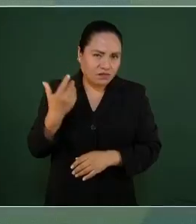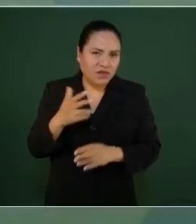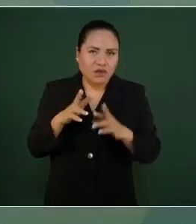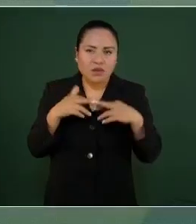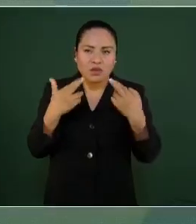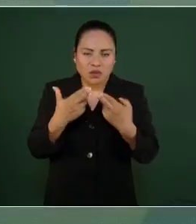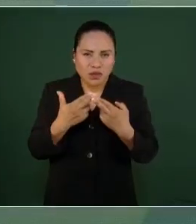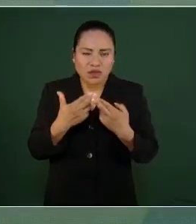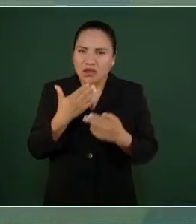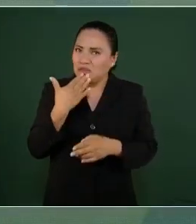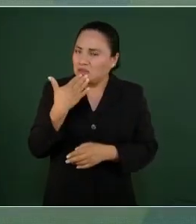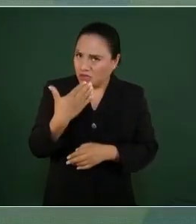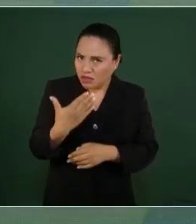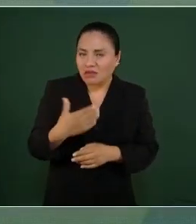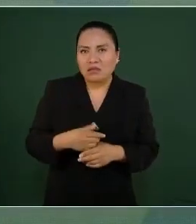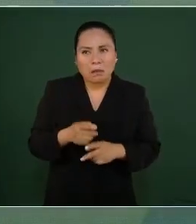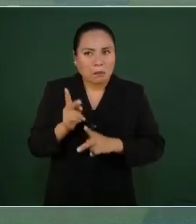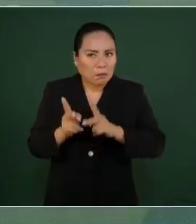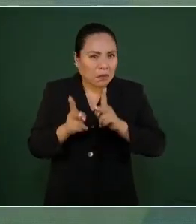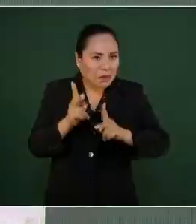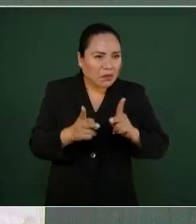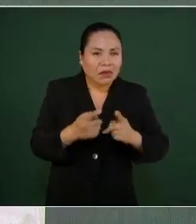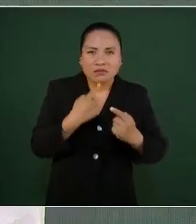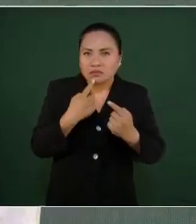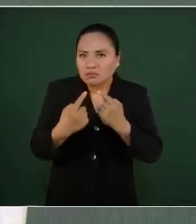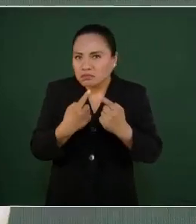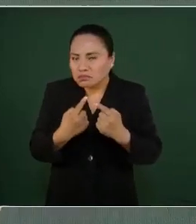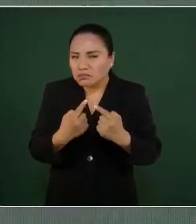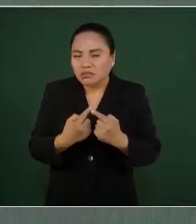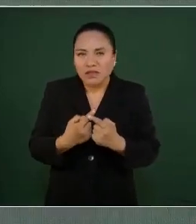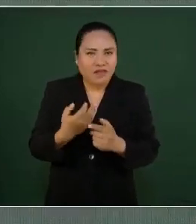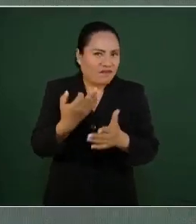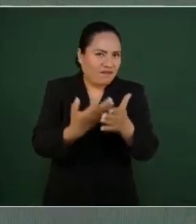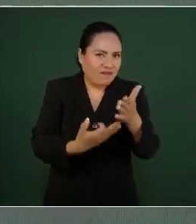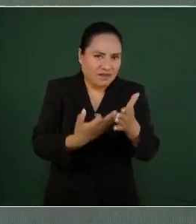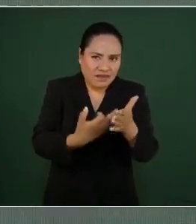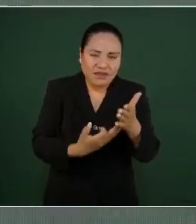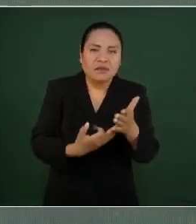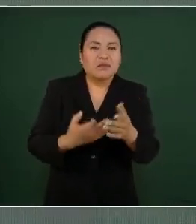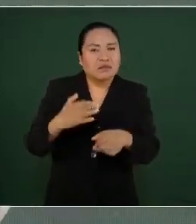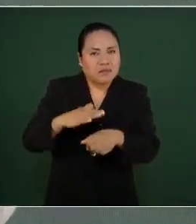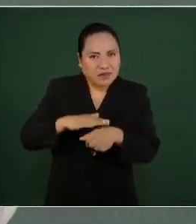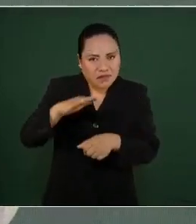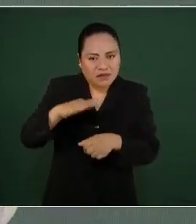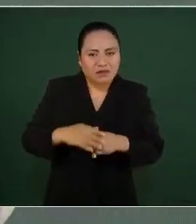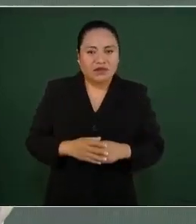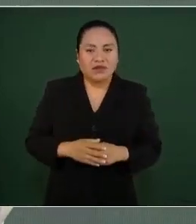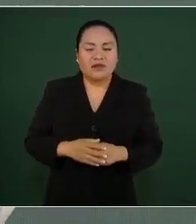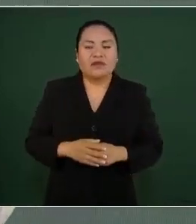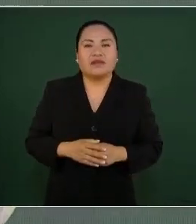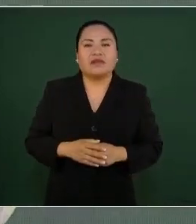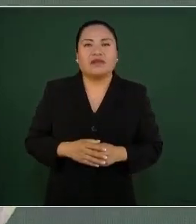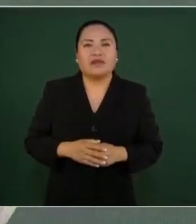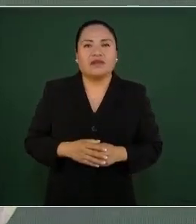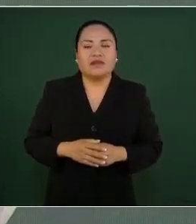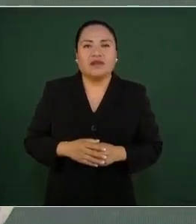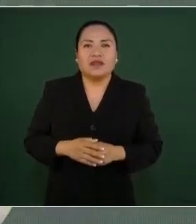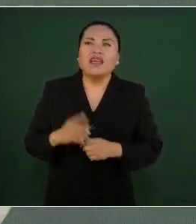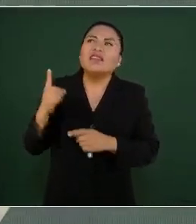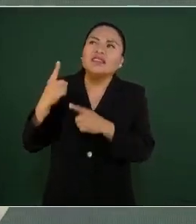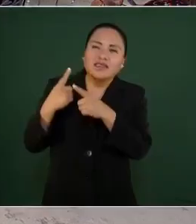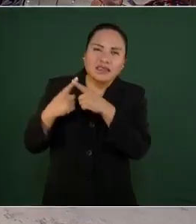muy intensa y todavía nos falta ir a hablar de quien nos